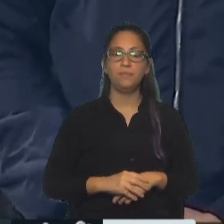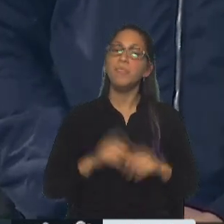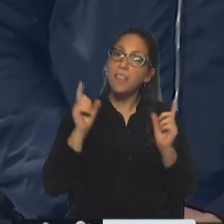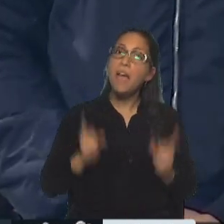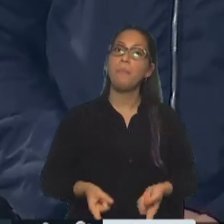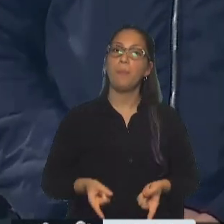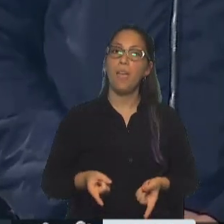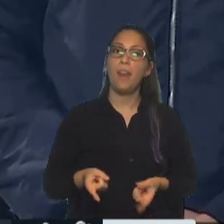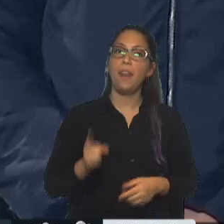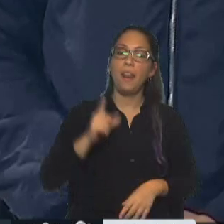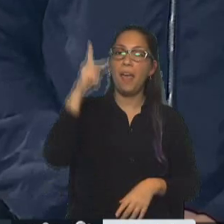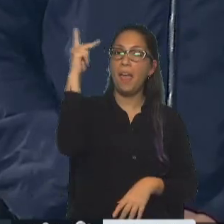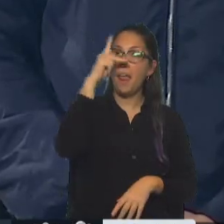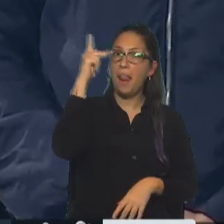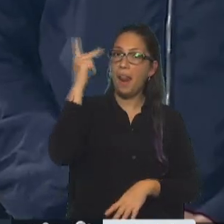decidió,